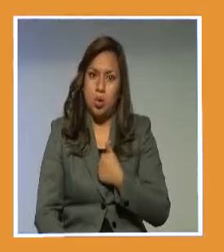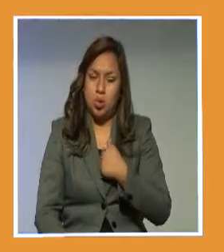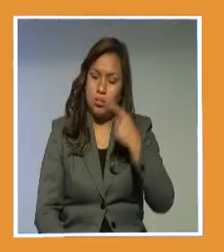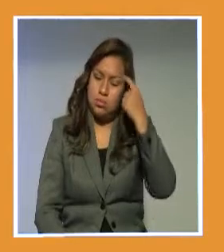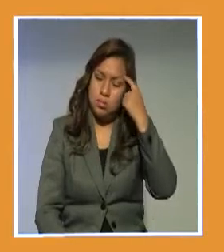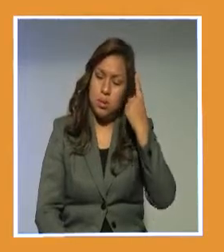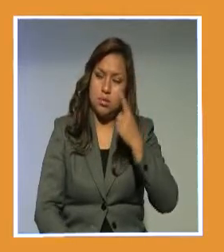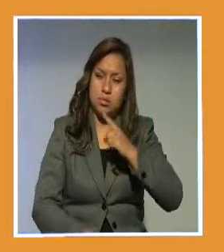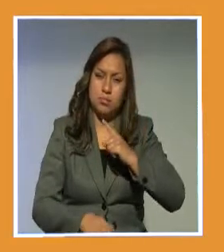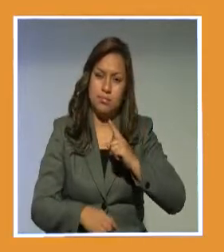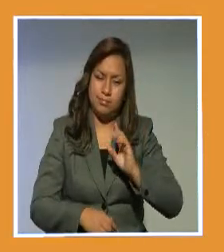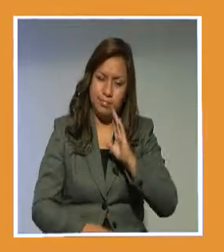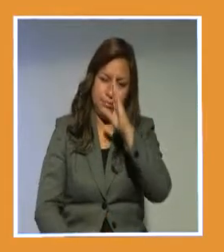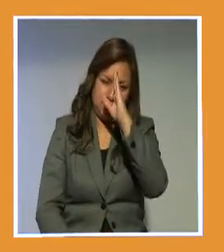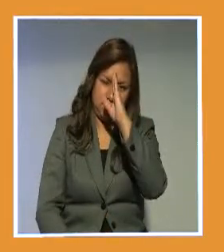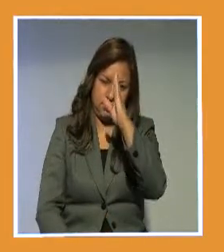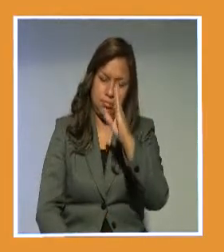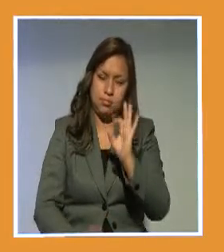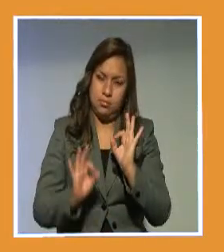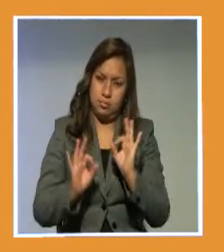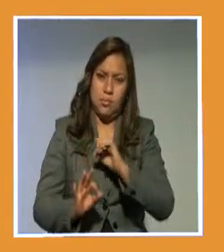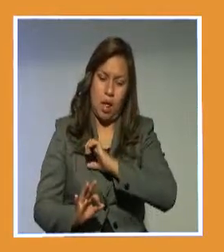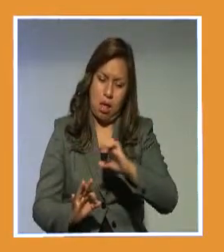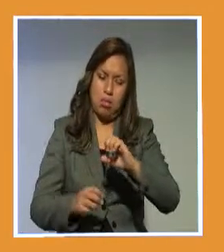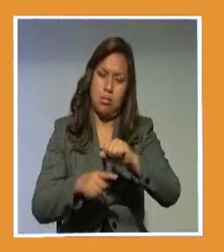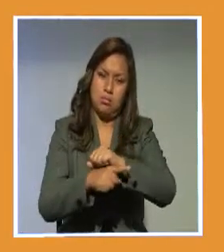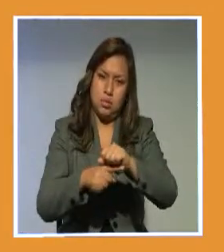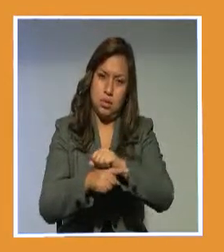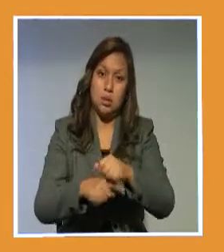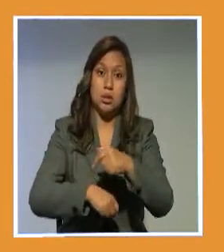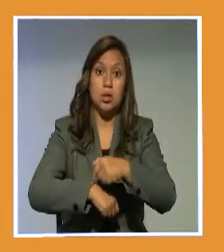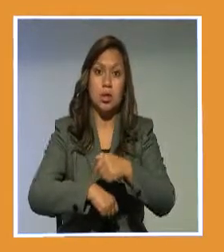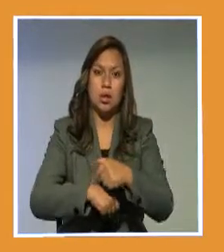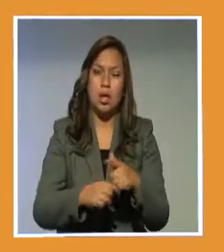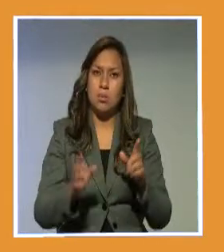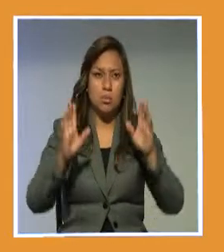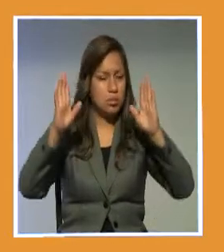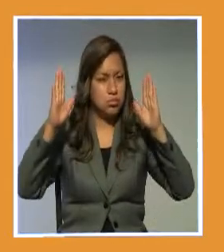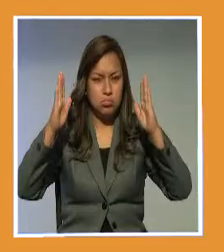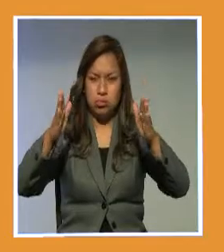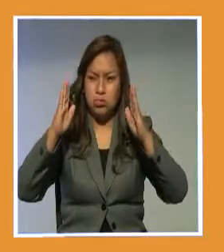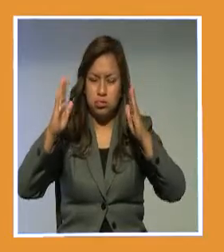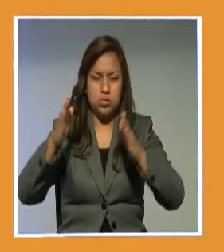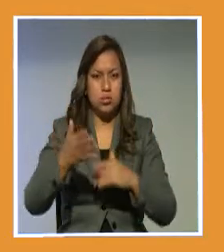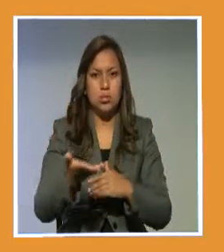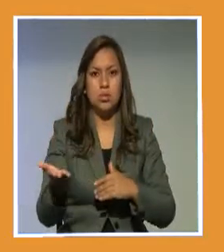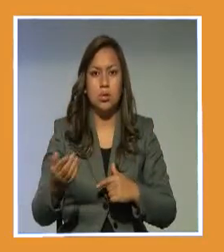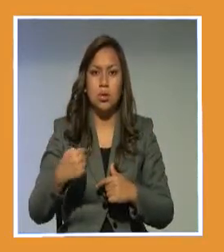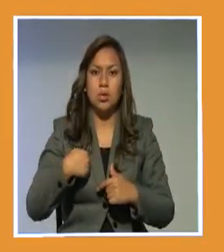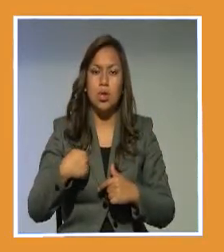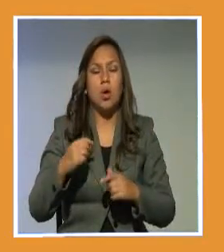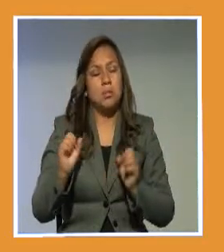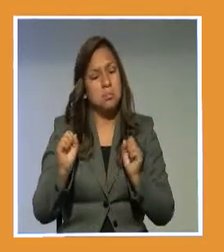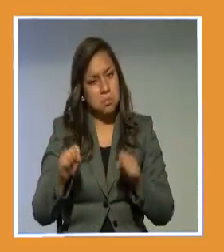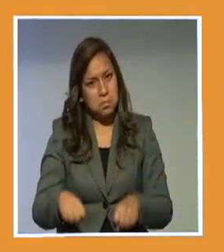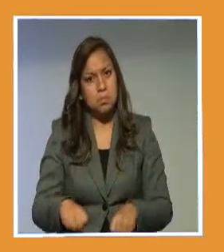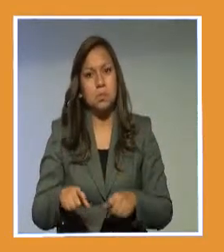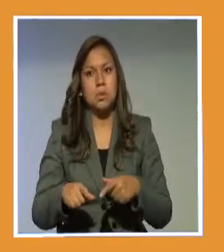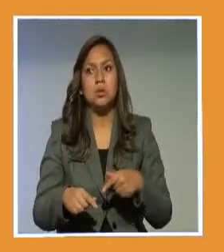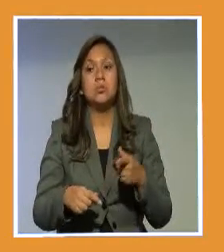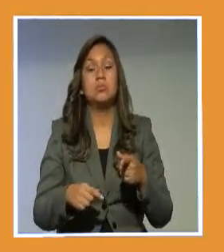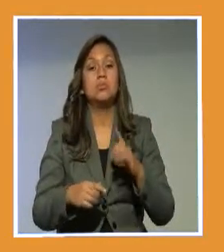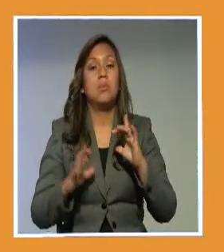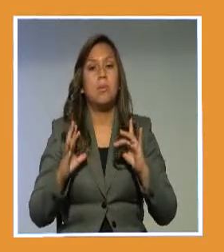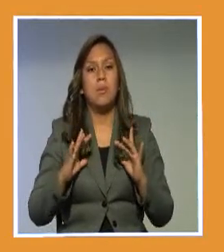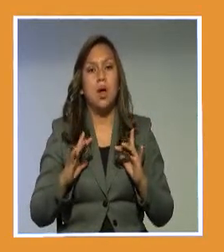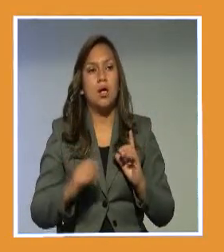solamente que por una ética política, sino por el tiempo que hay que dedicarlo a esta campaña, pues el uso de nuestra licencia sin remuneración la